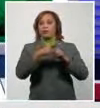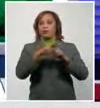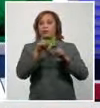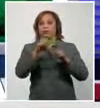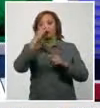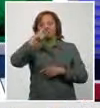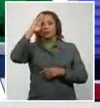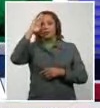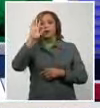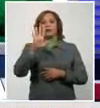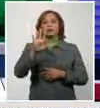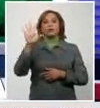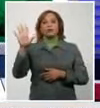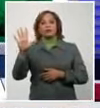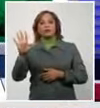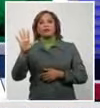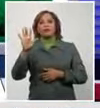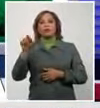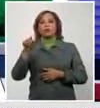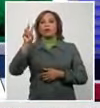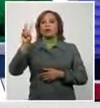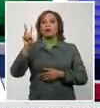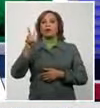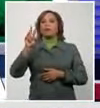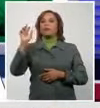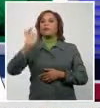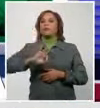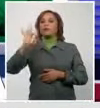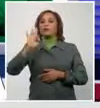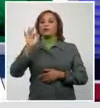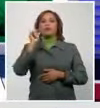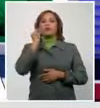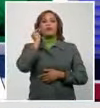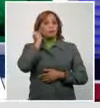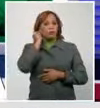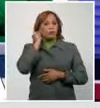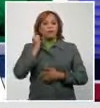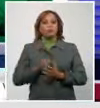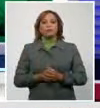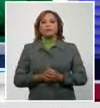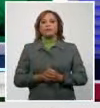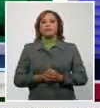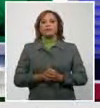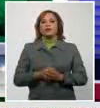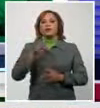el 55,2 del sexo femenino, el